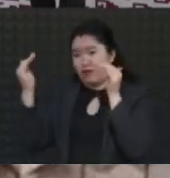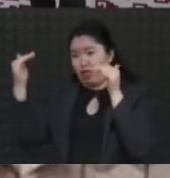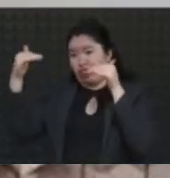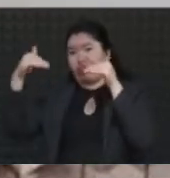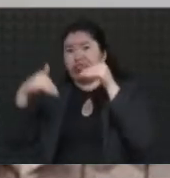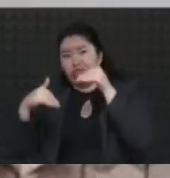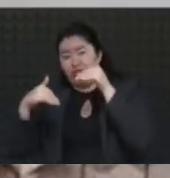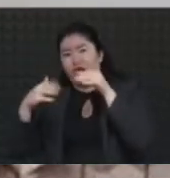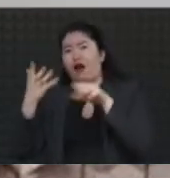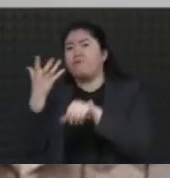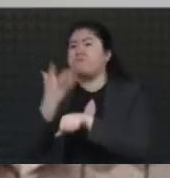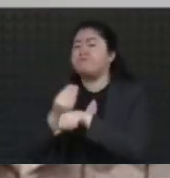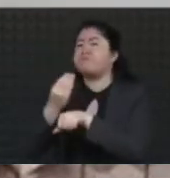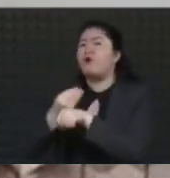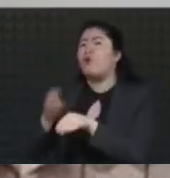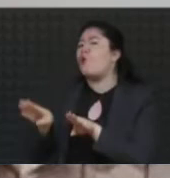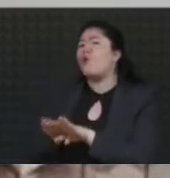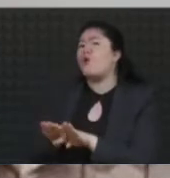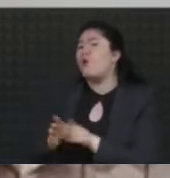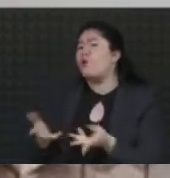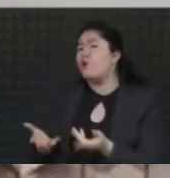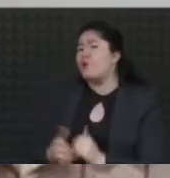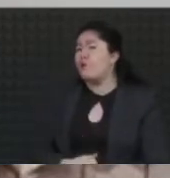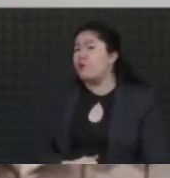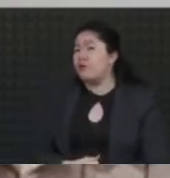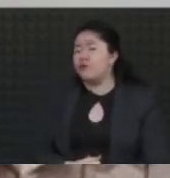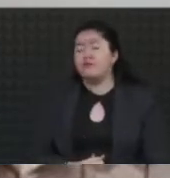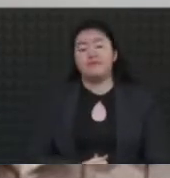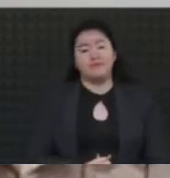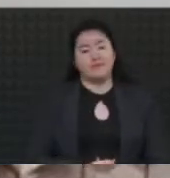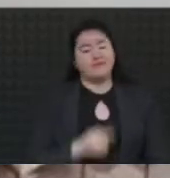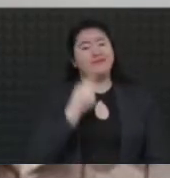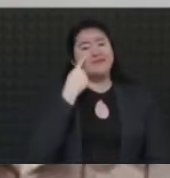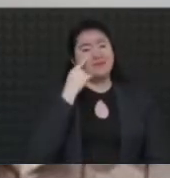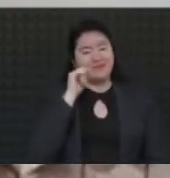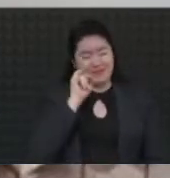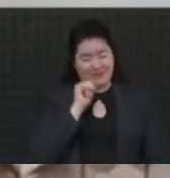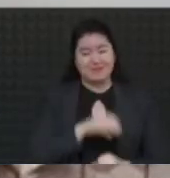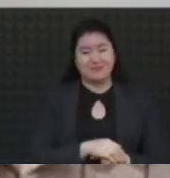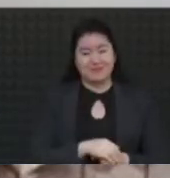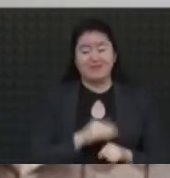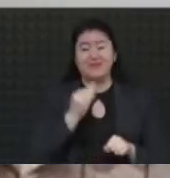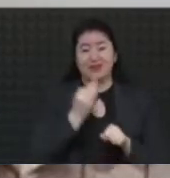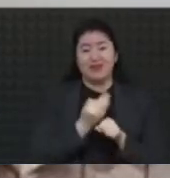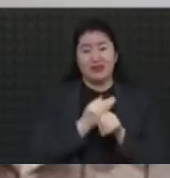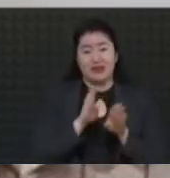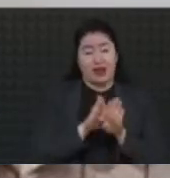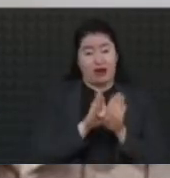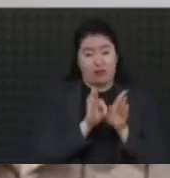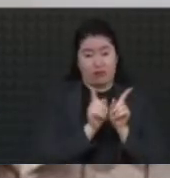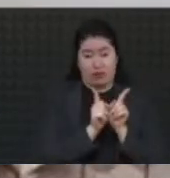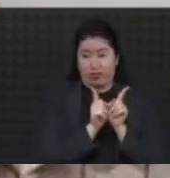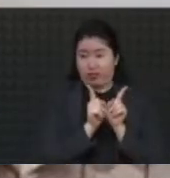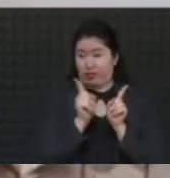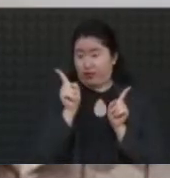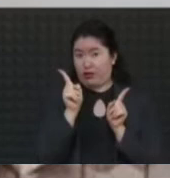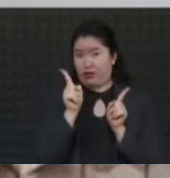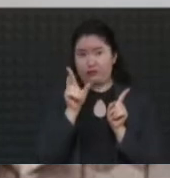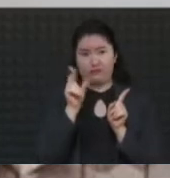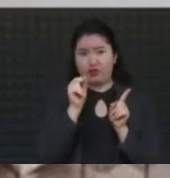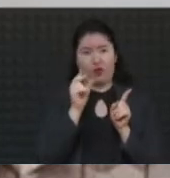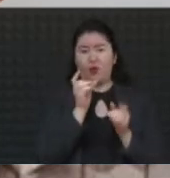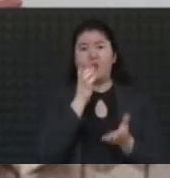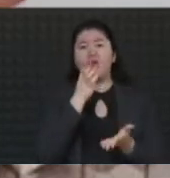tiene. Sí, en ese caso ya no va a tener esta trave en diagonal, sino van a ser 3